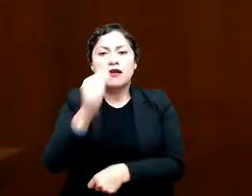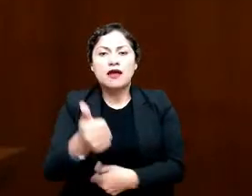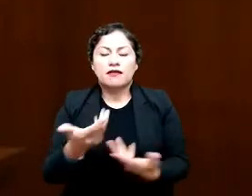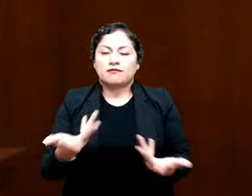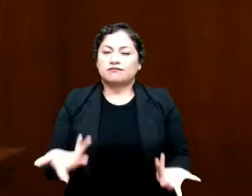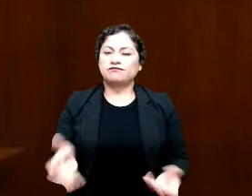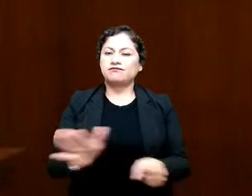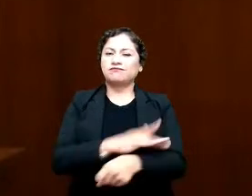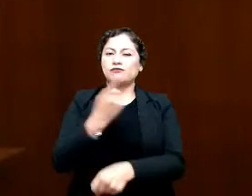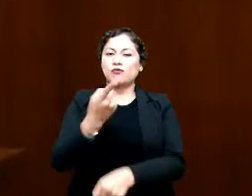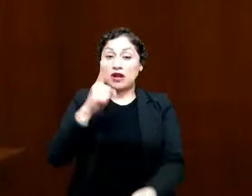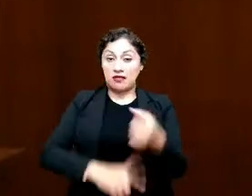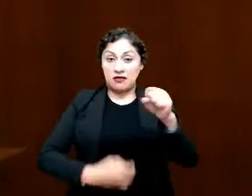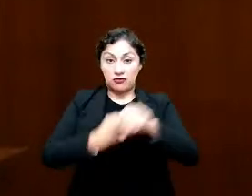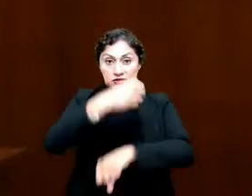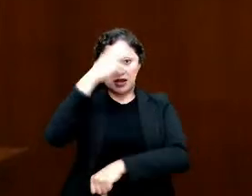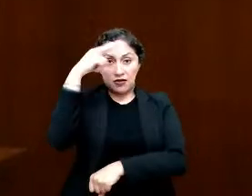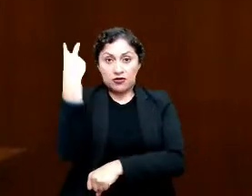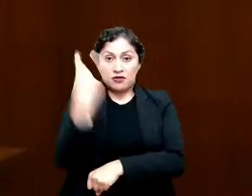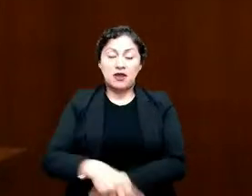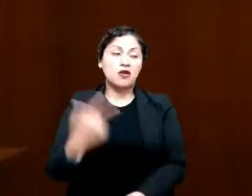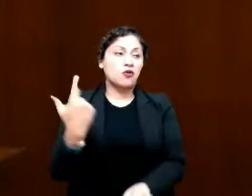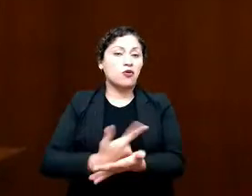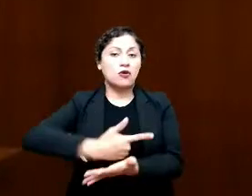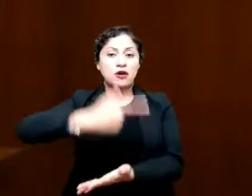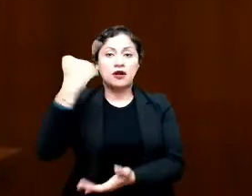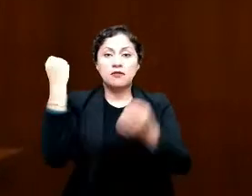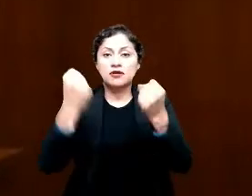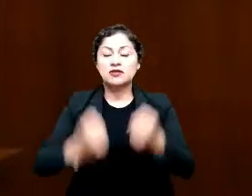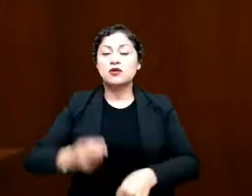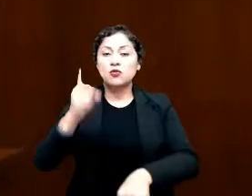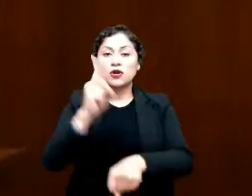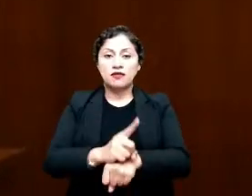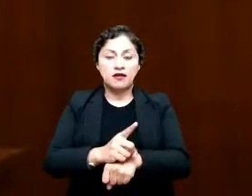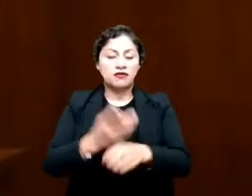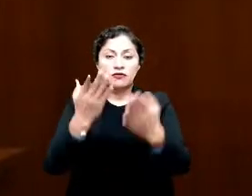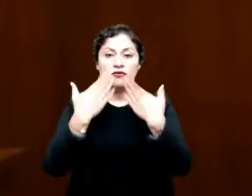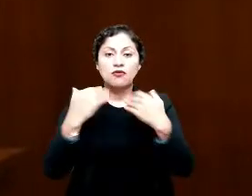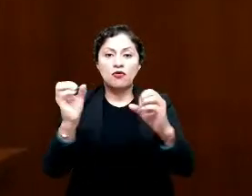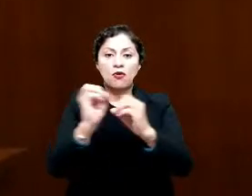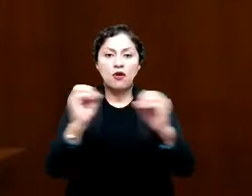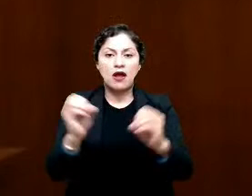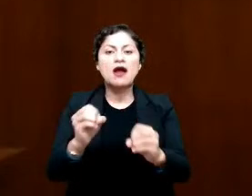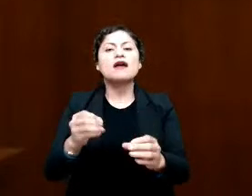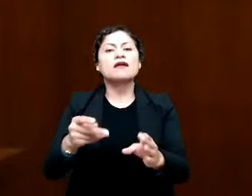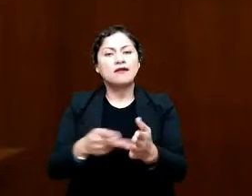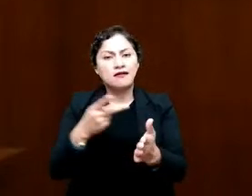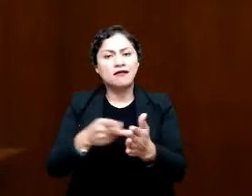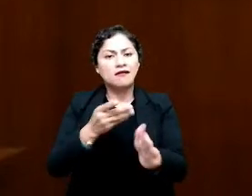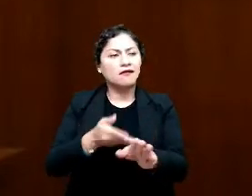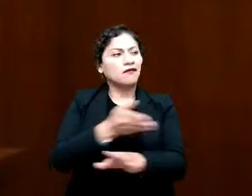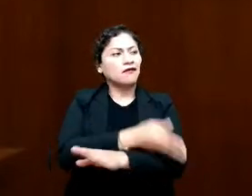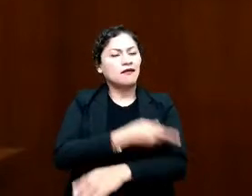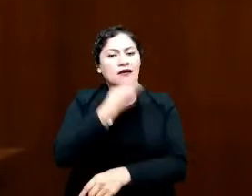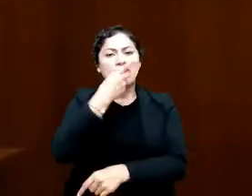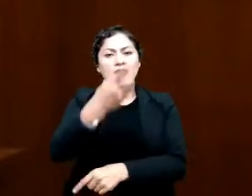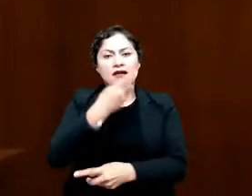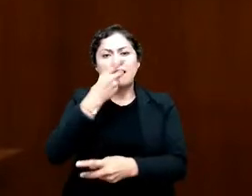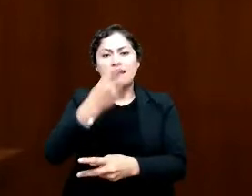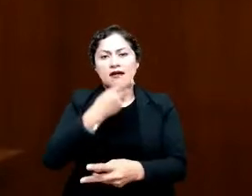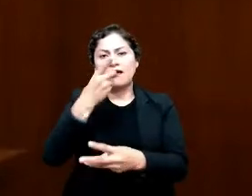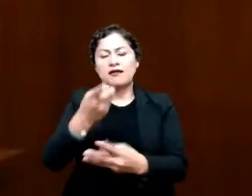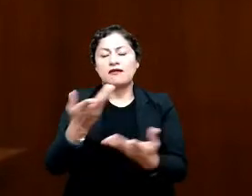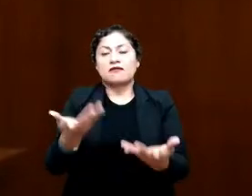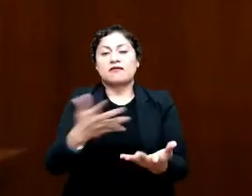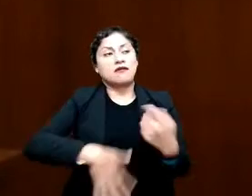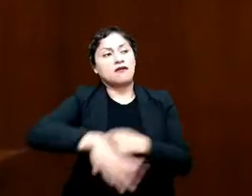mayor índice de incidencia delictiva y los que aquí ya se han mencionado, y los ciudadanos tienen la